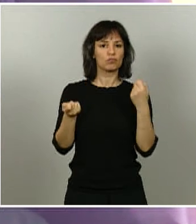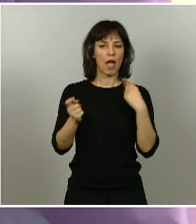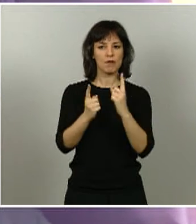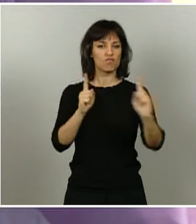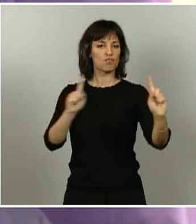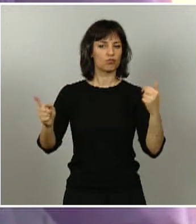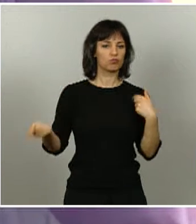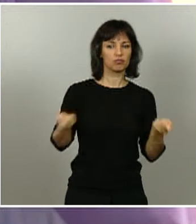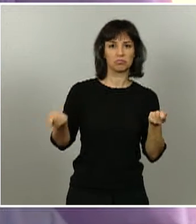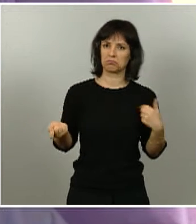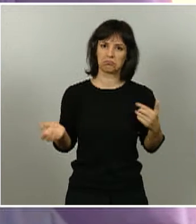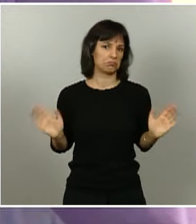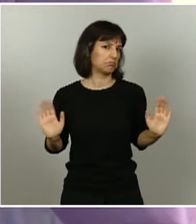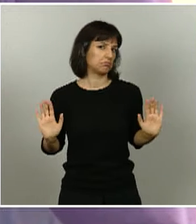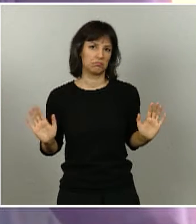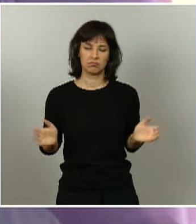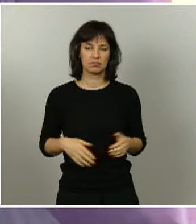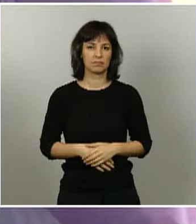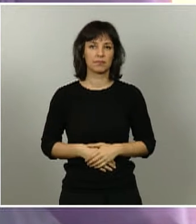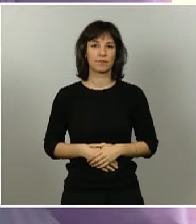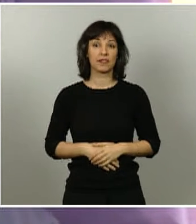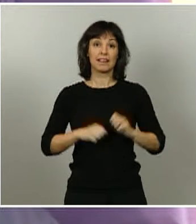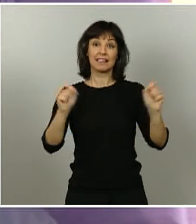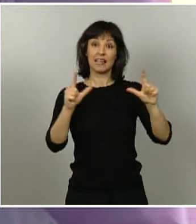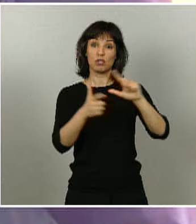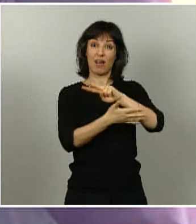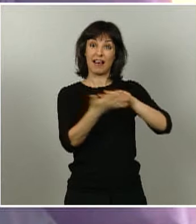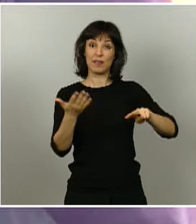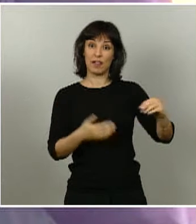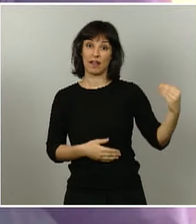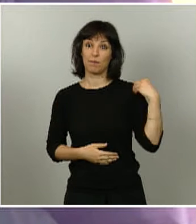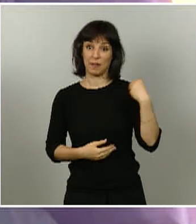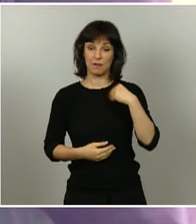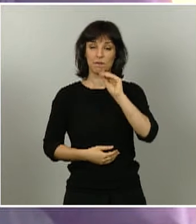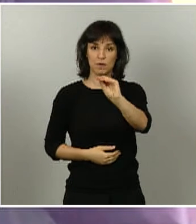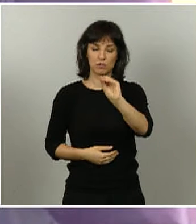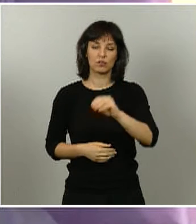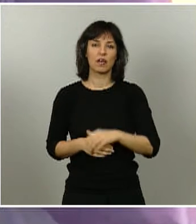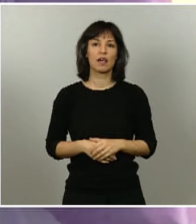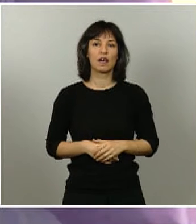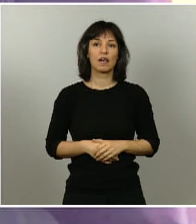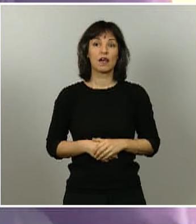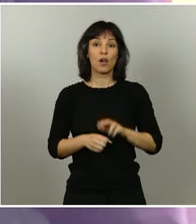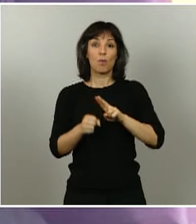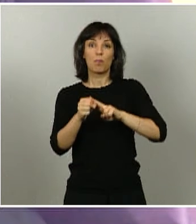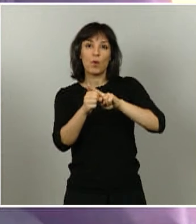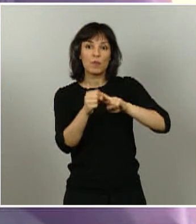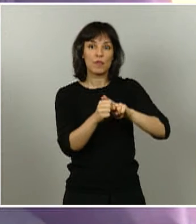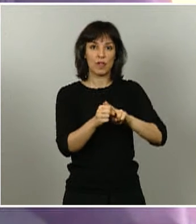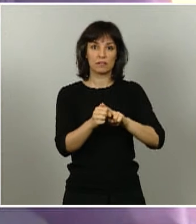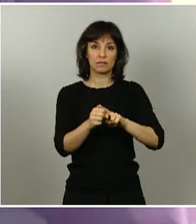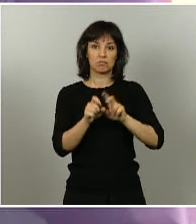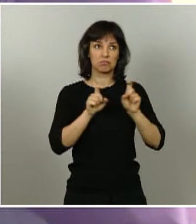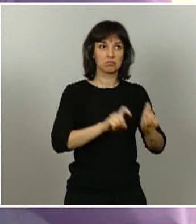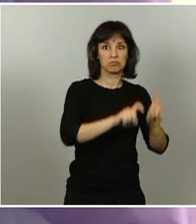ellos. Desde la Televisión de Galicia me trasladan también si se va a permitir la movilidad entre provincias o cuándo se podría producir, quizás dentro de una